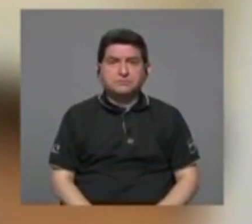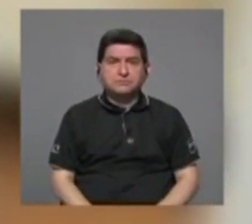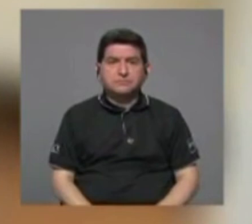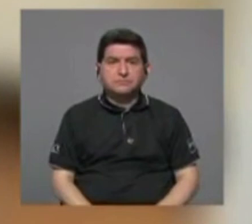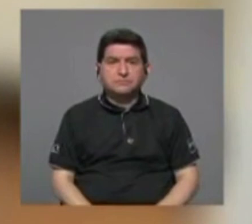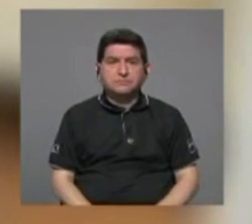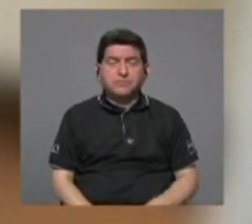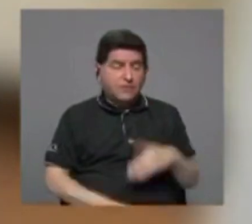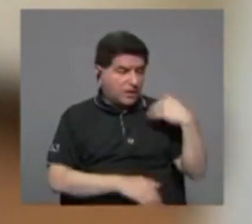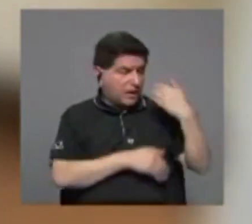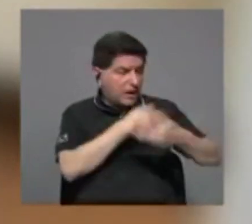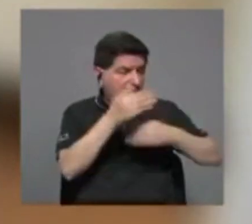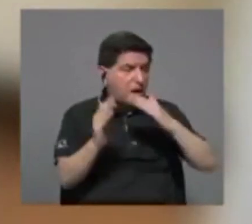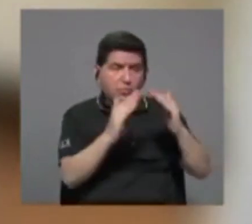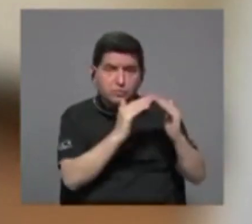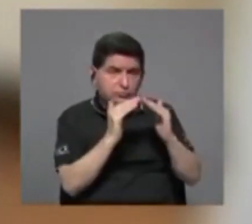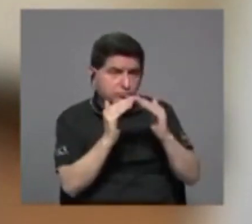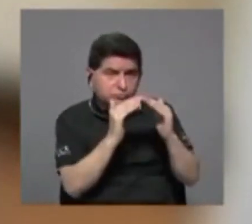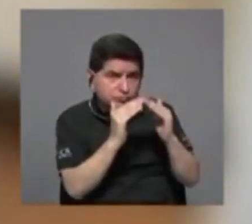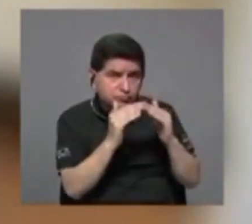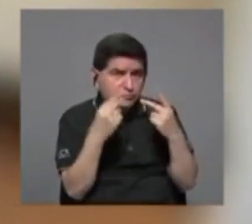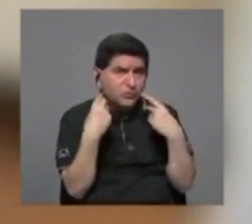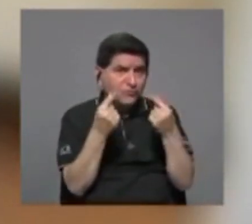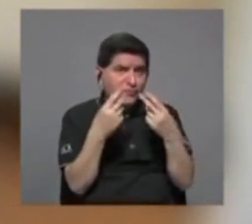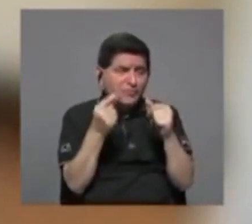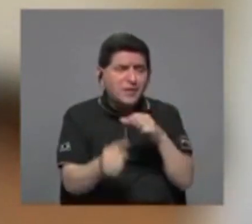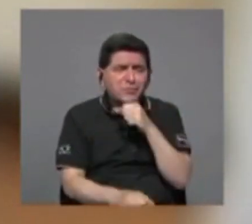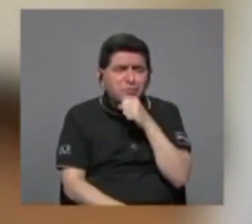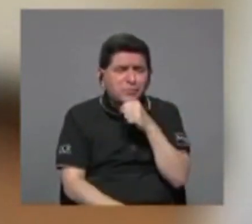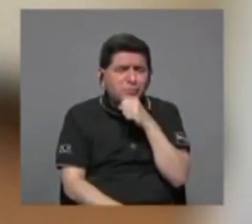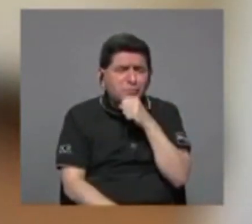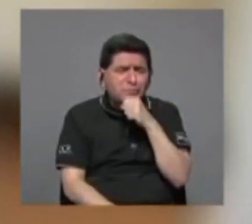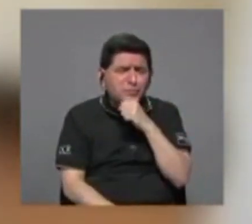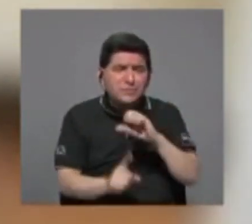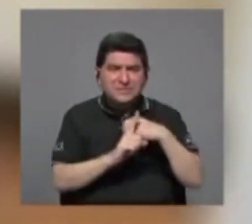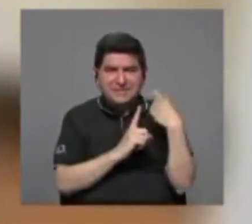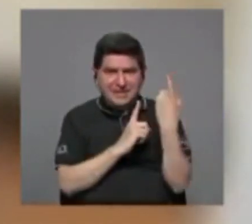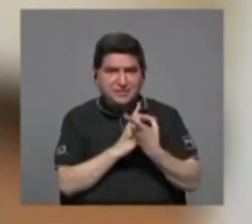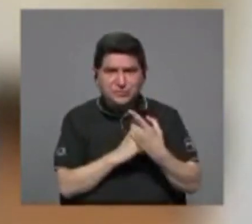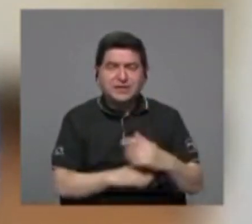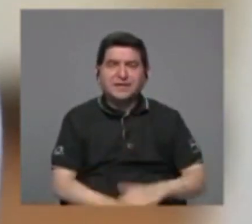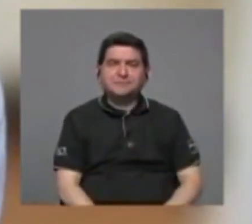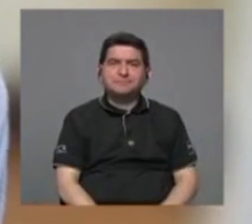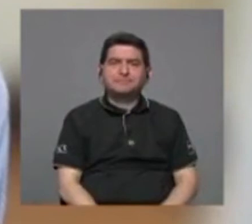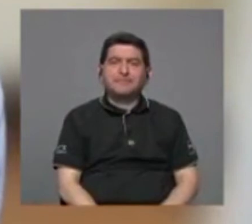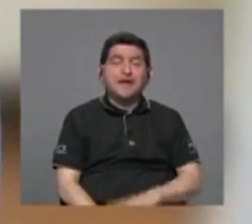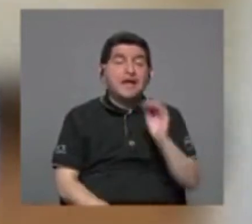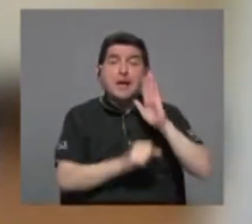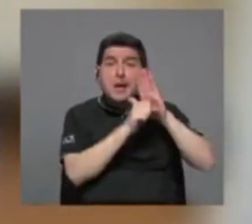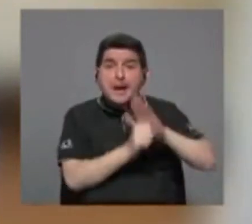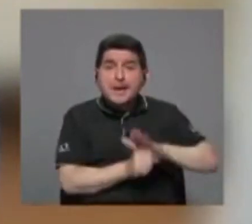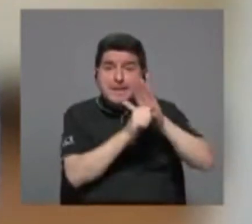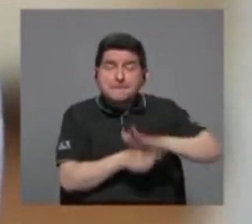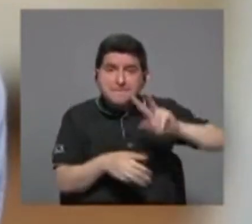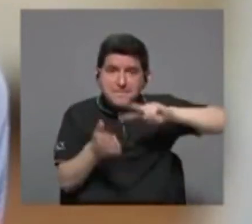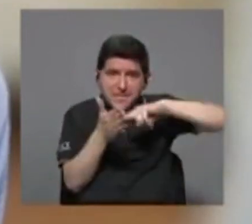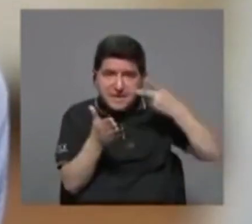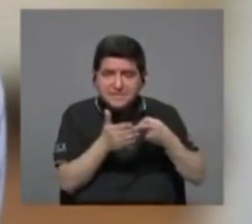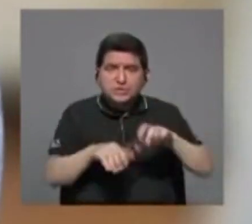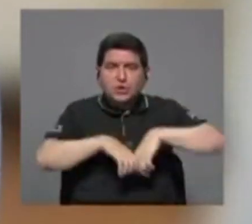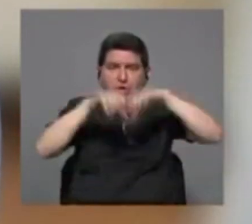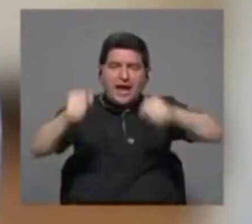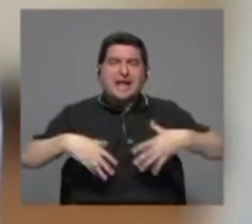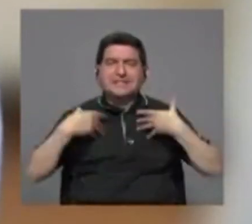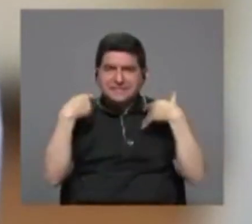de la evolución demográfica, el rápido envejecimiento que estamos teniendo como sociedad y las presiones que esto significa sobre los sistemas